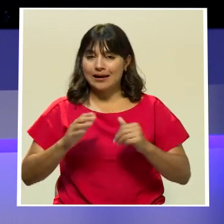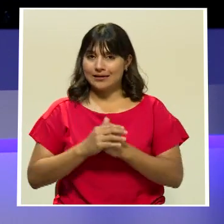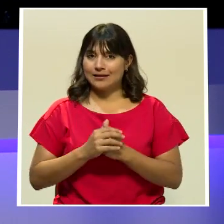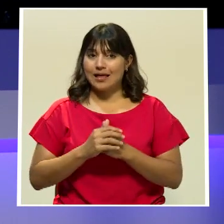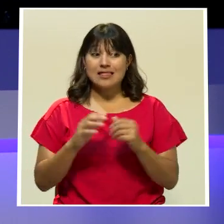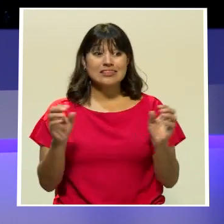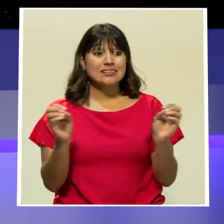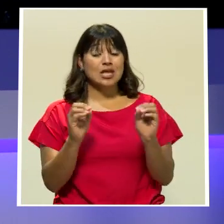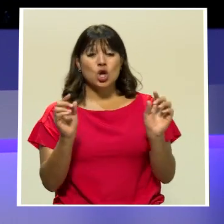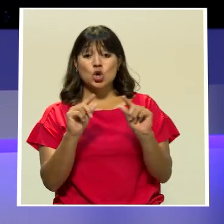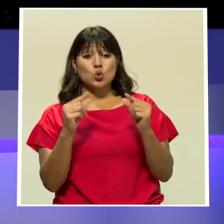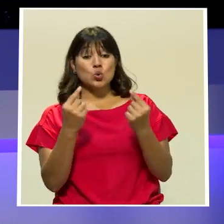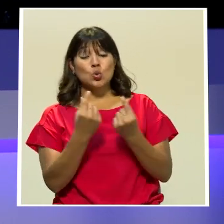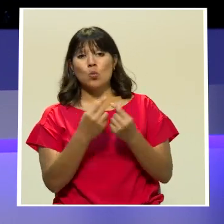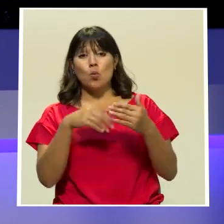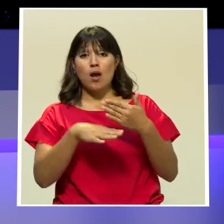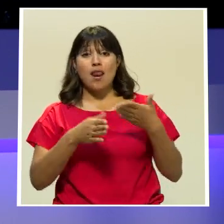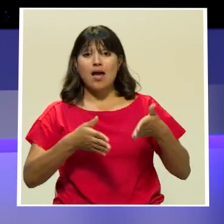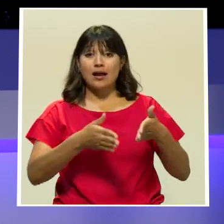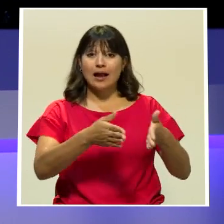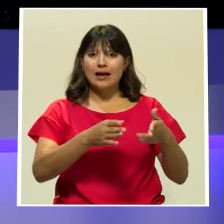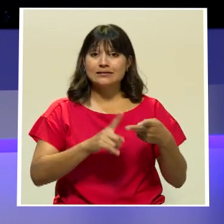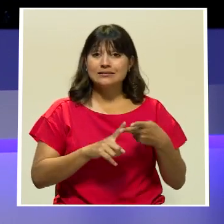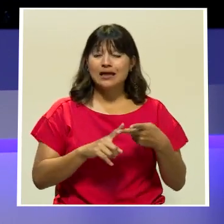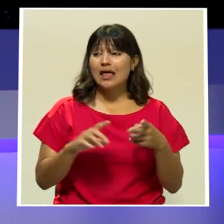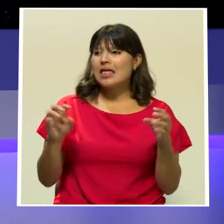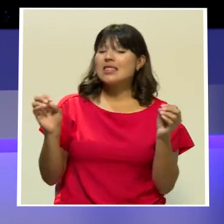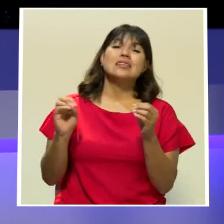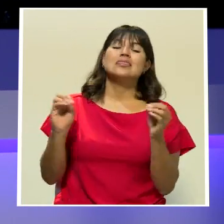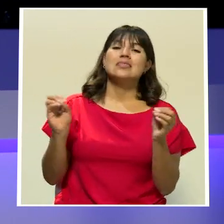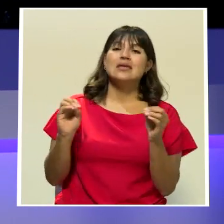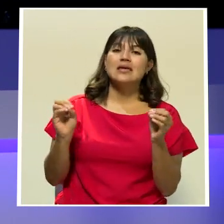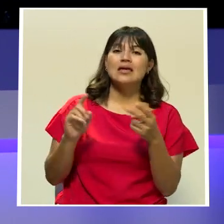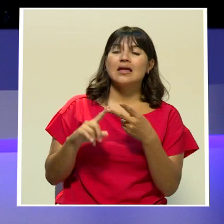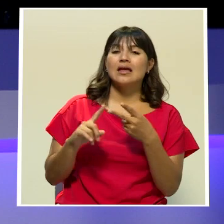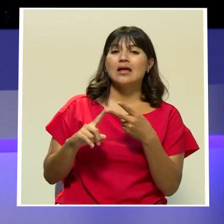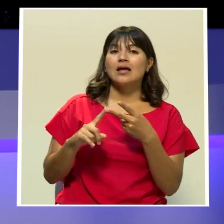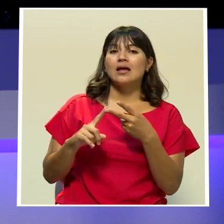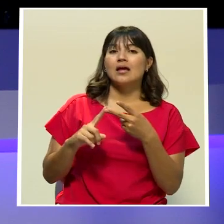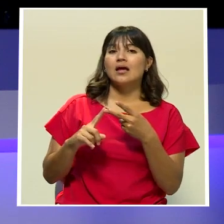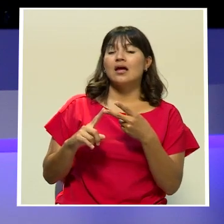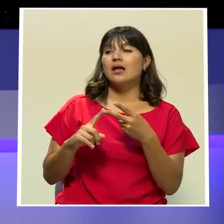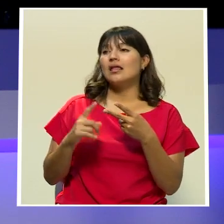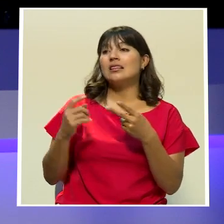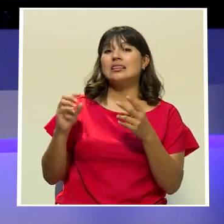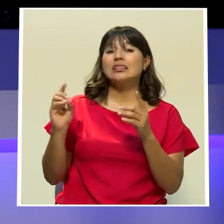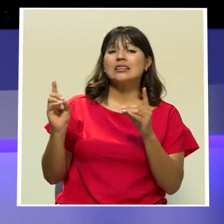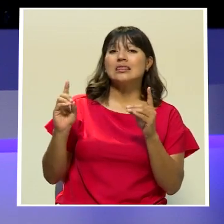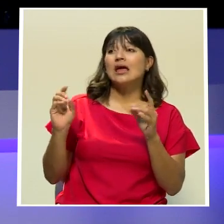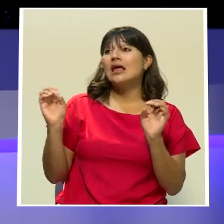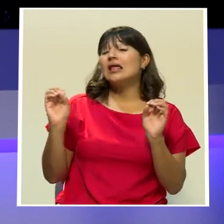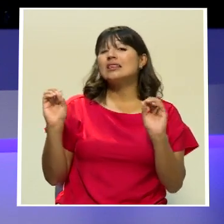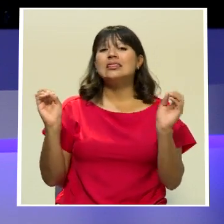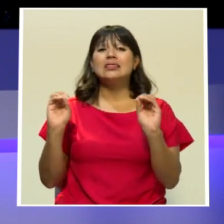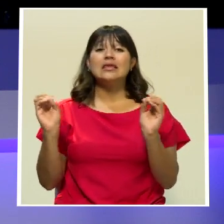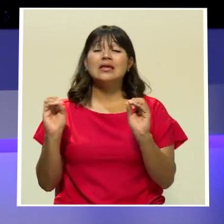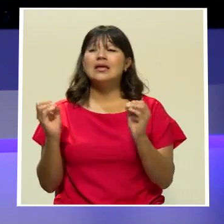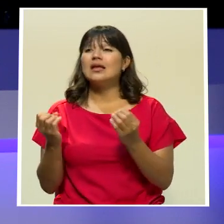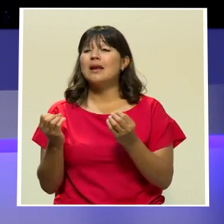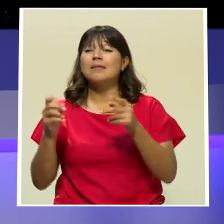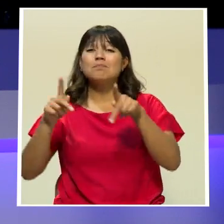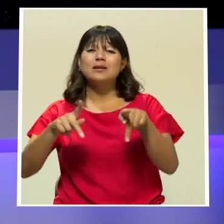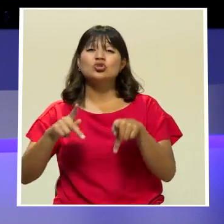turba callejera, ni las múltiples invitaciones a hablar en un plató de televisión o de